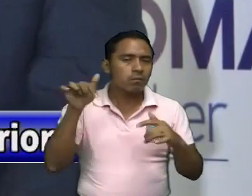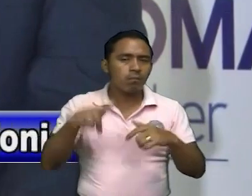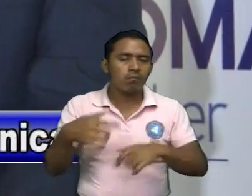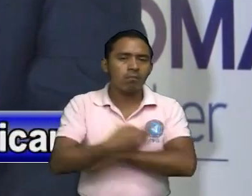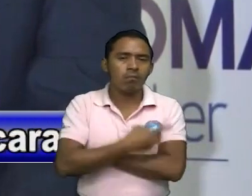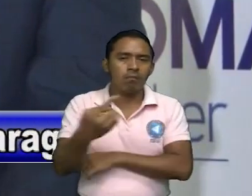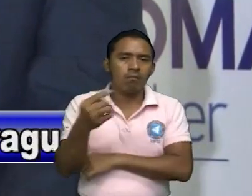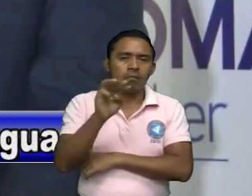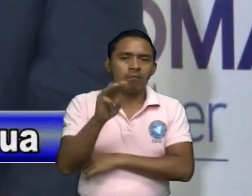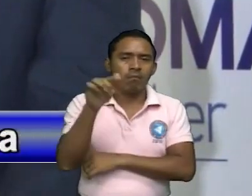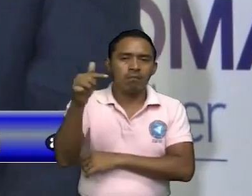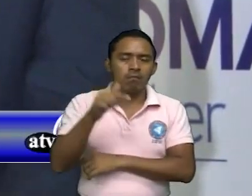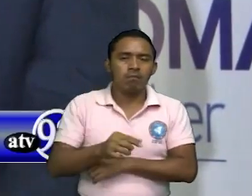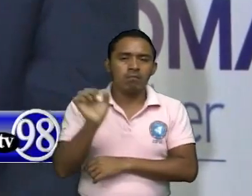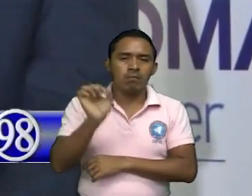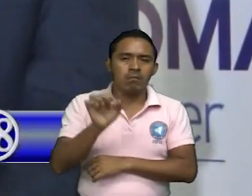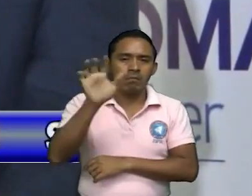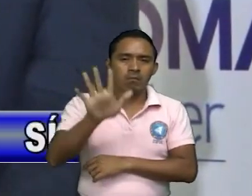es de